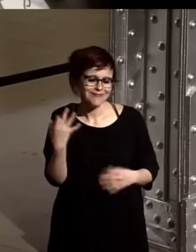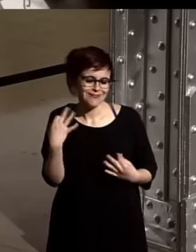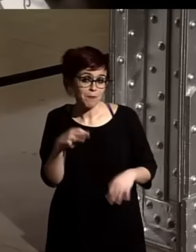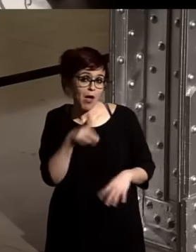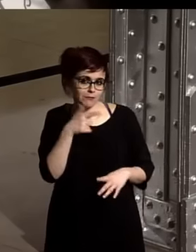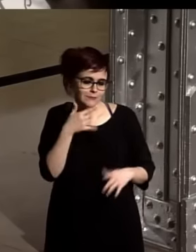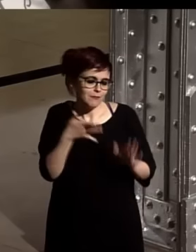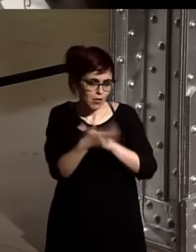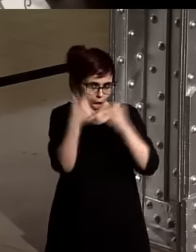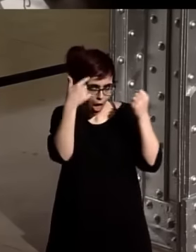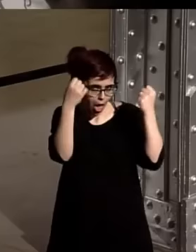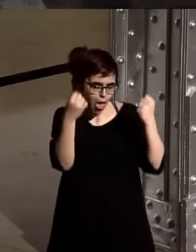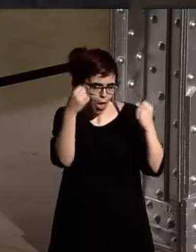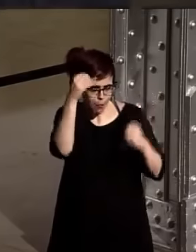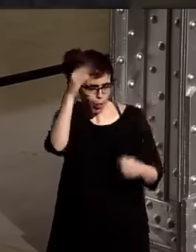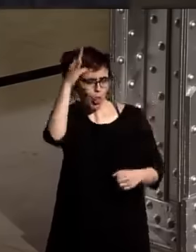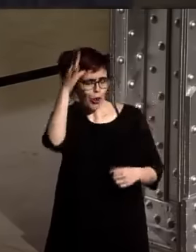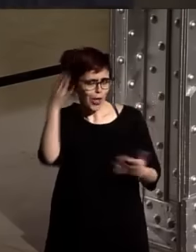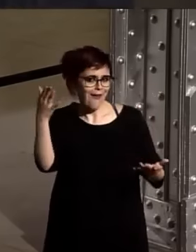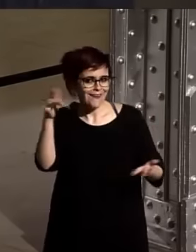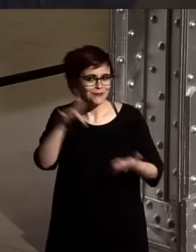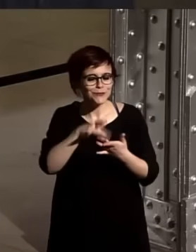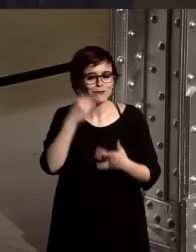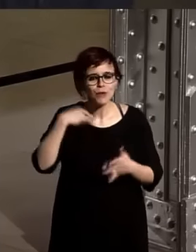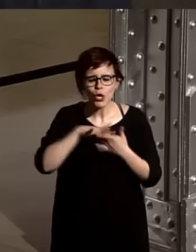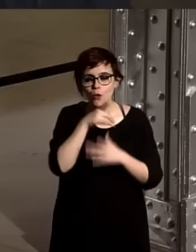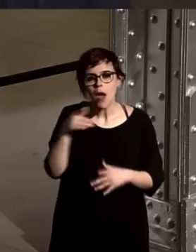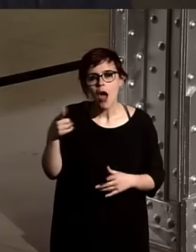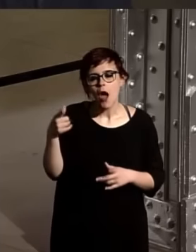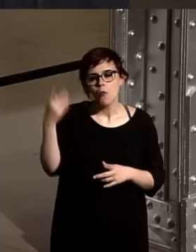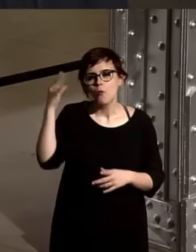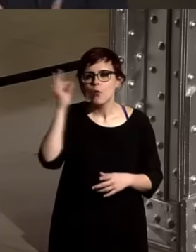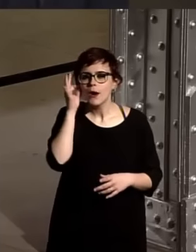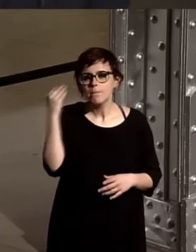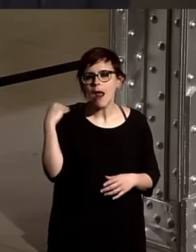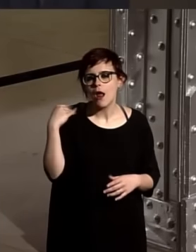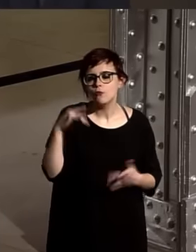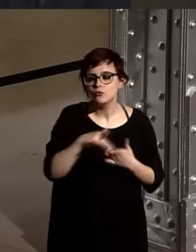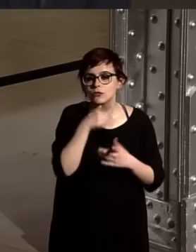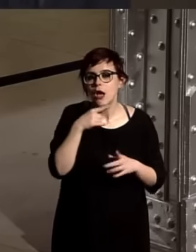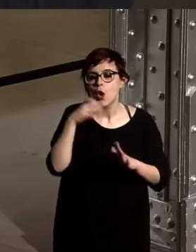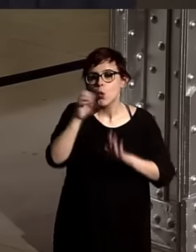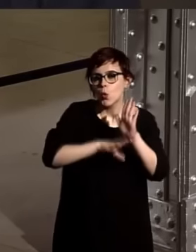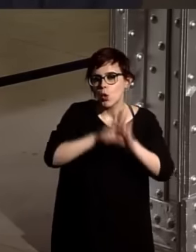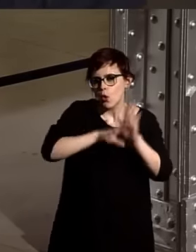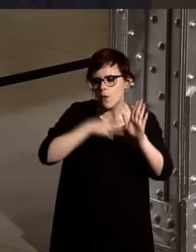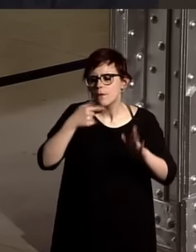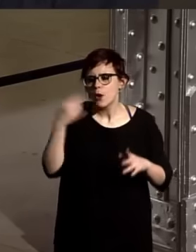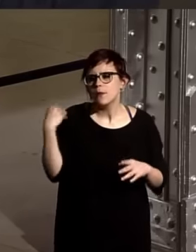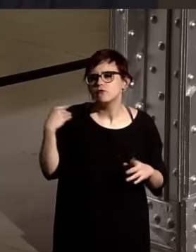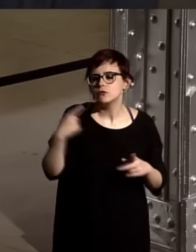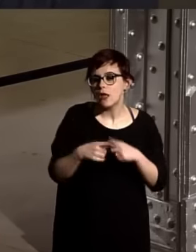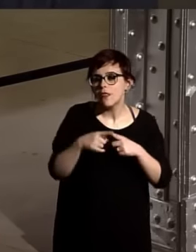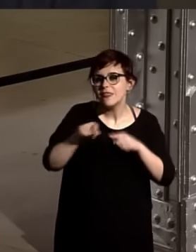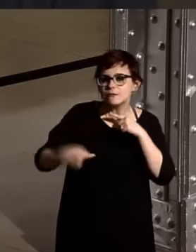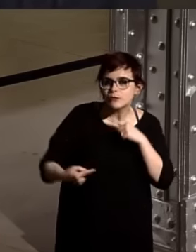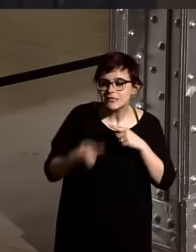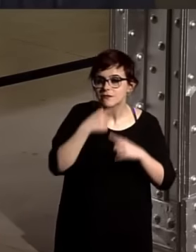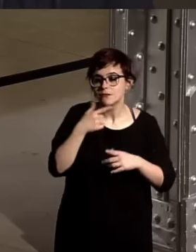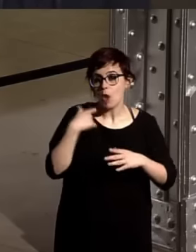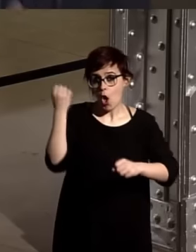una empollona Margarita me preguntó dos cosas que las tengo muy grabadas me preguntó bueno Vale muy bien tenes muy buen currículum Pero tú qué quieres hacer después de hacer la tesis